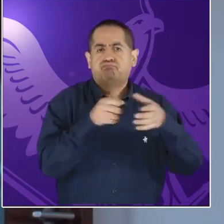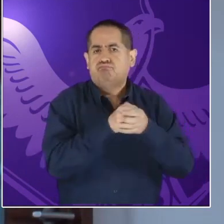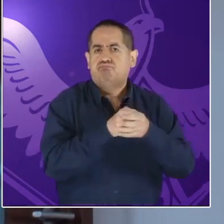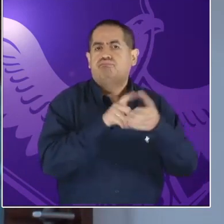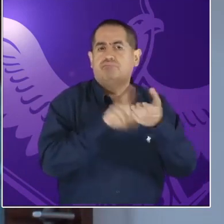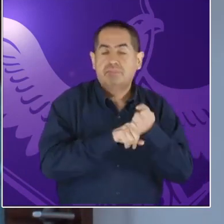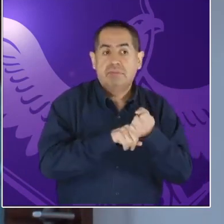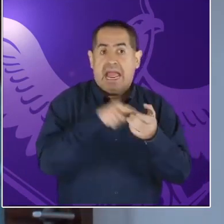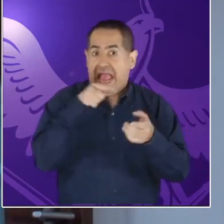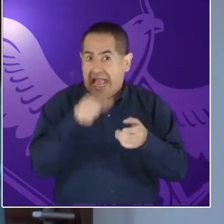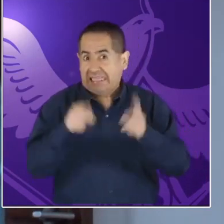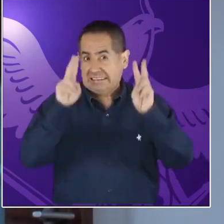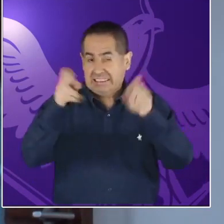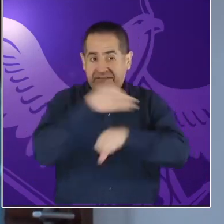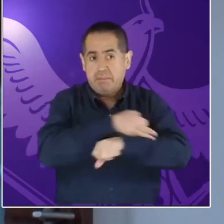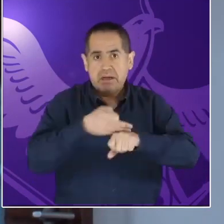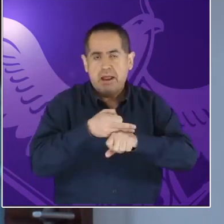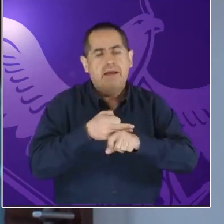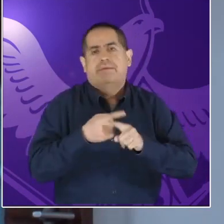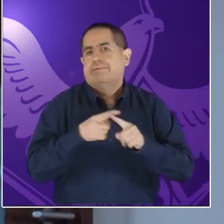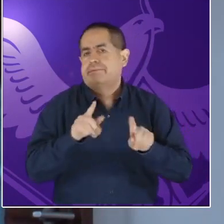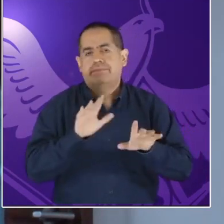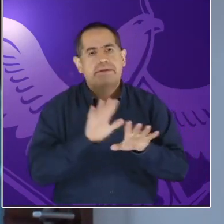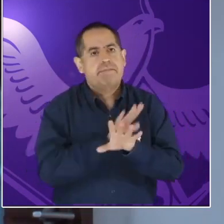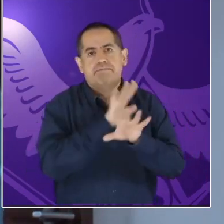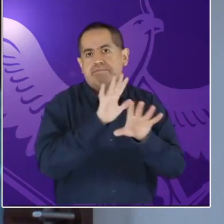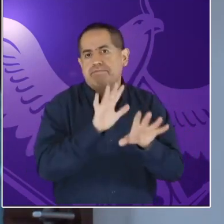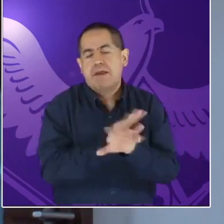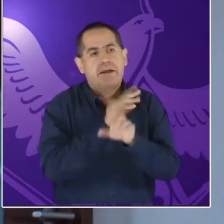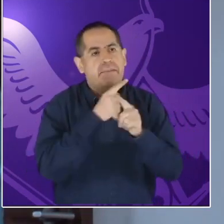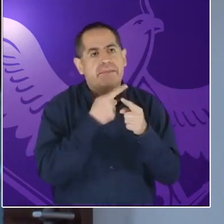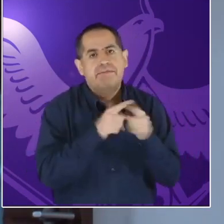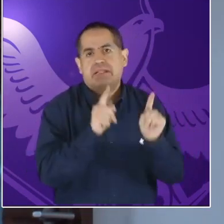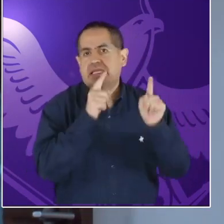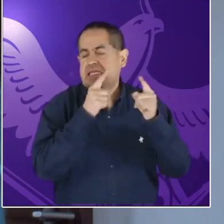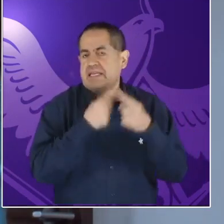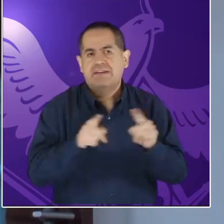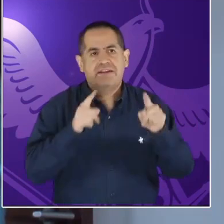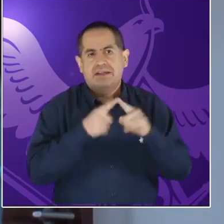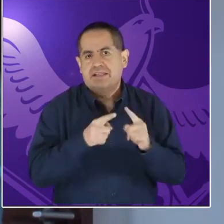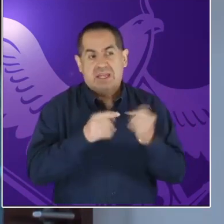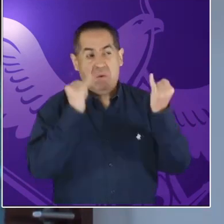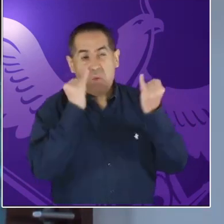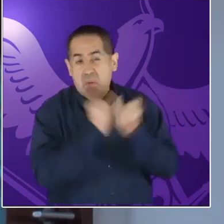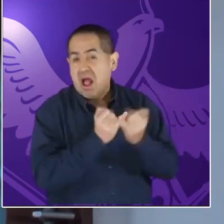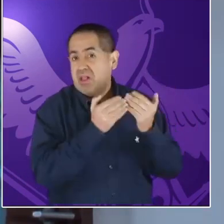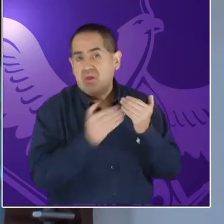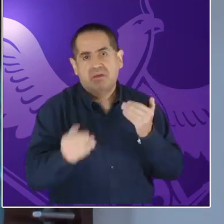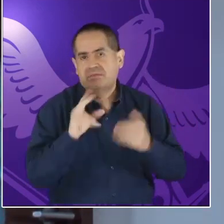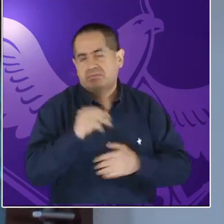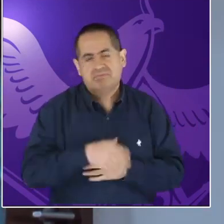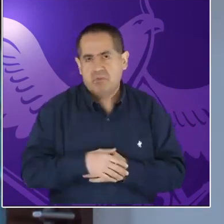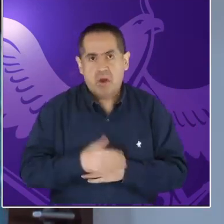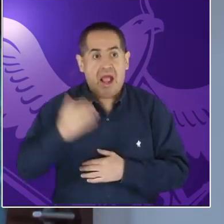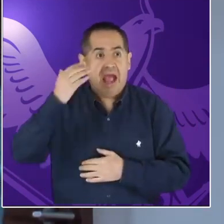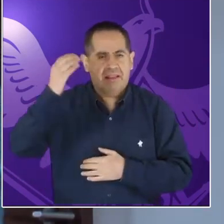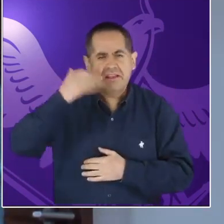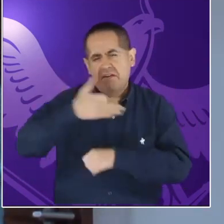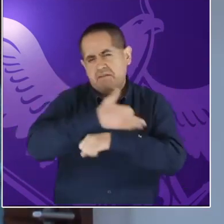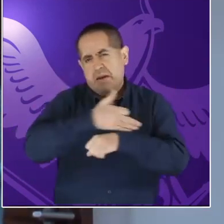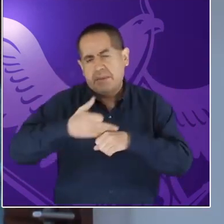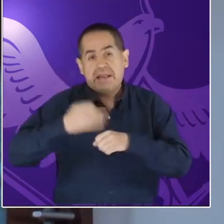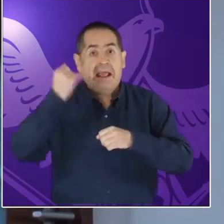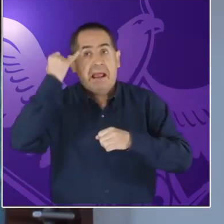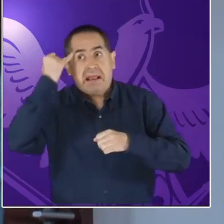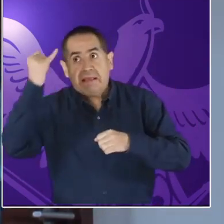ido cediendo con el paso de los siglos, evidentemente. Entonces, aquella familia tradicional